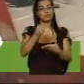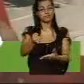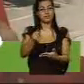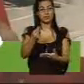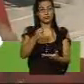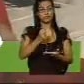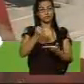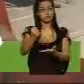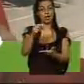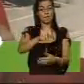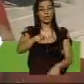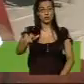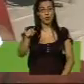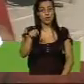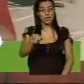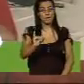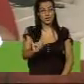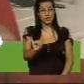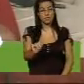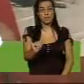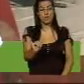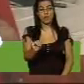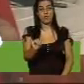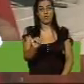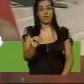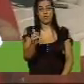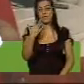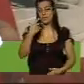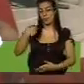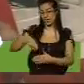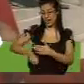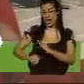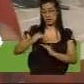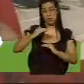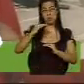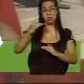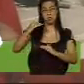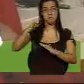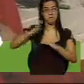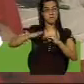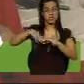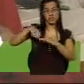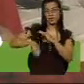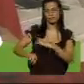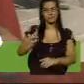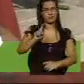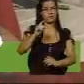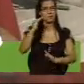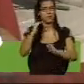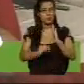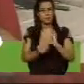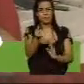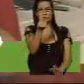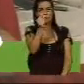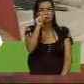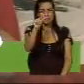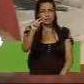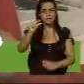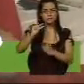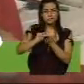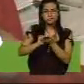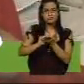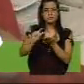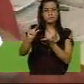a estas personas que están en esta situación donde su salario, su ingreso familiar sea menor al salario mínimo, eso hay que